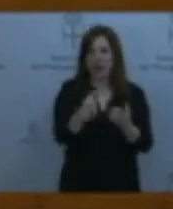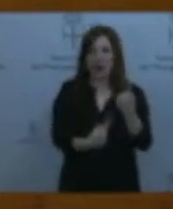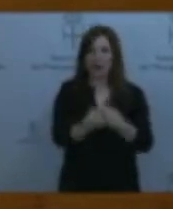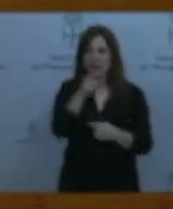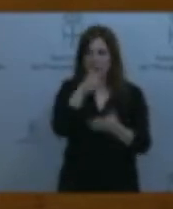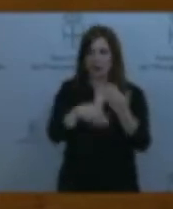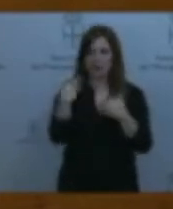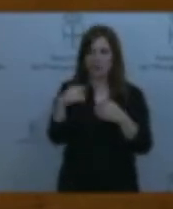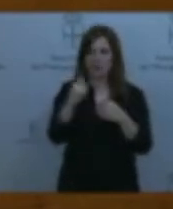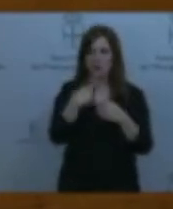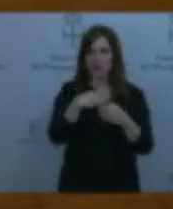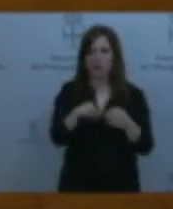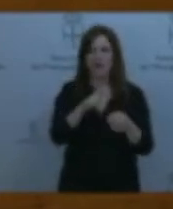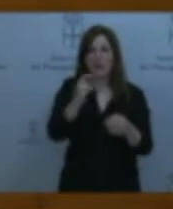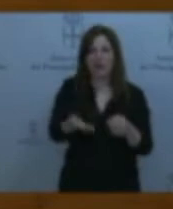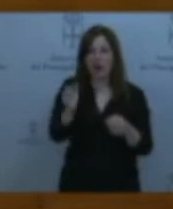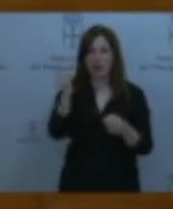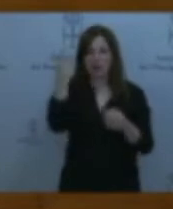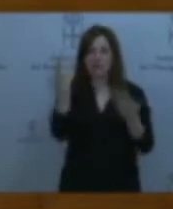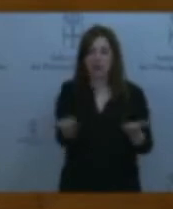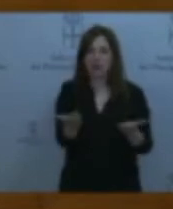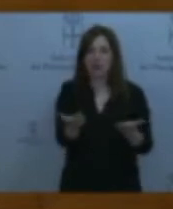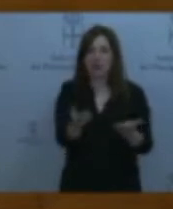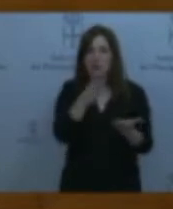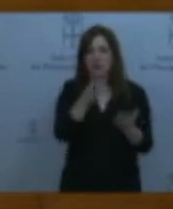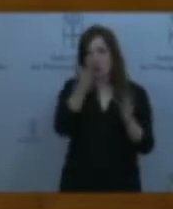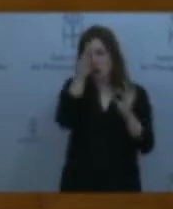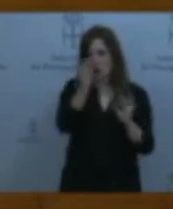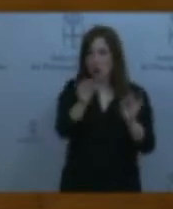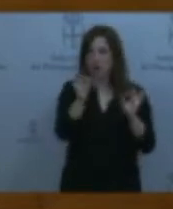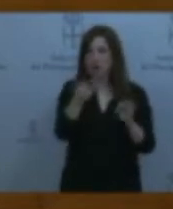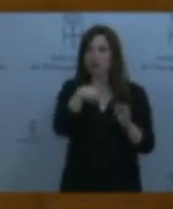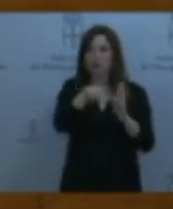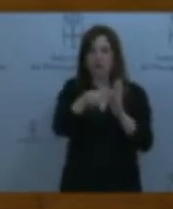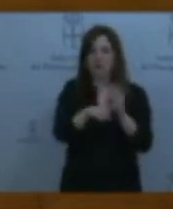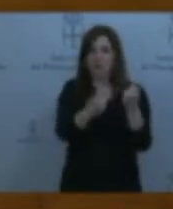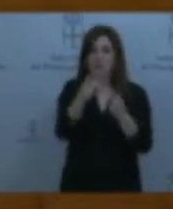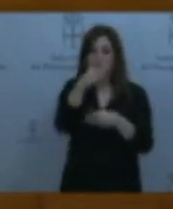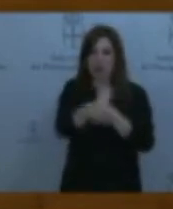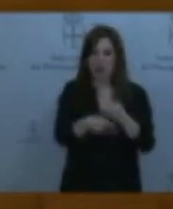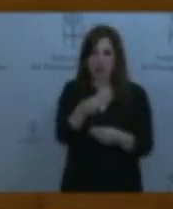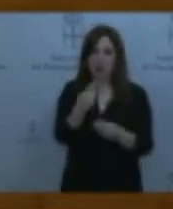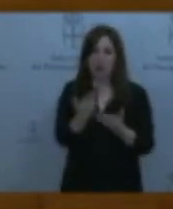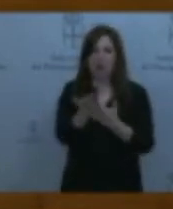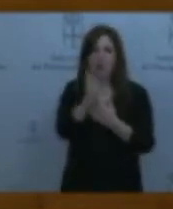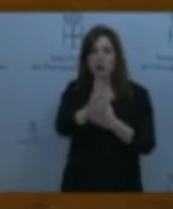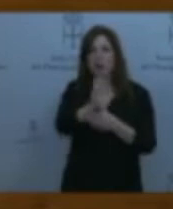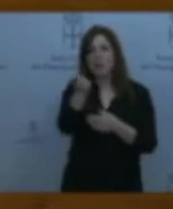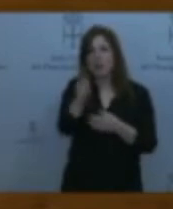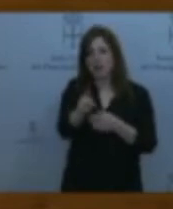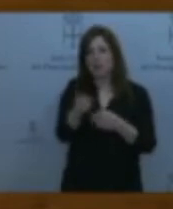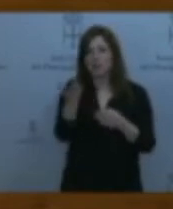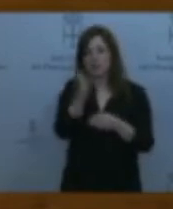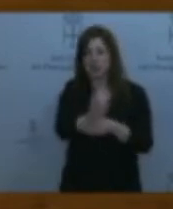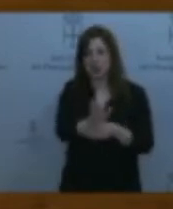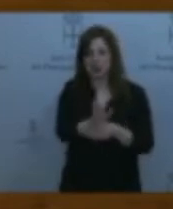antiguas precisamente pueden ser las de más valor, con lo cual es obvio que necesitamos medidas para hacerlo, ¿no? Una moción similar presentó Si Son Si